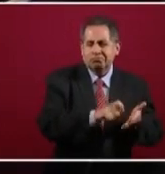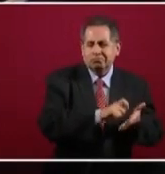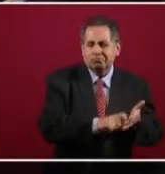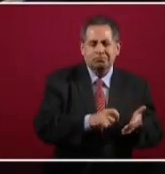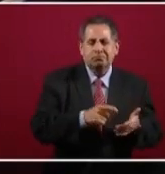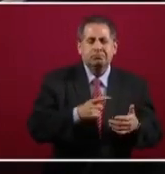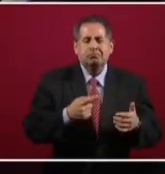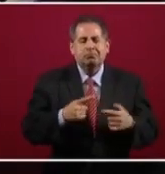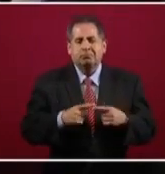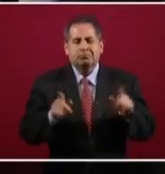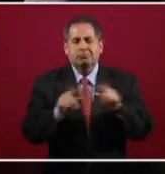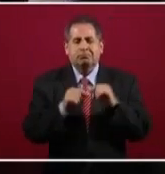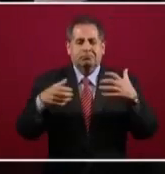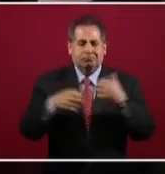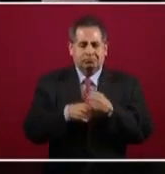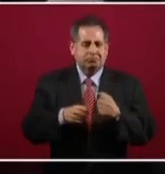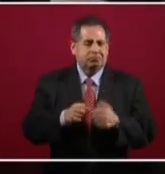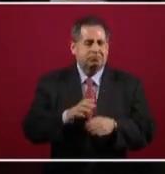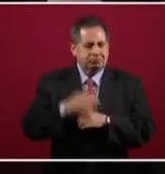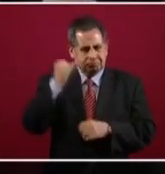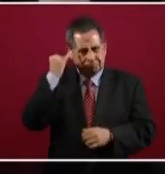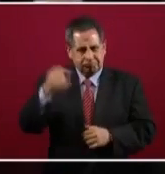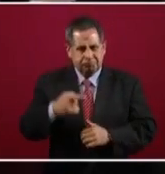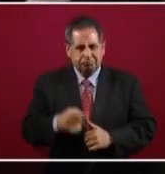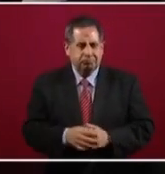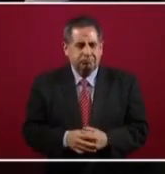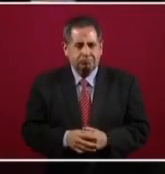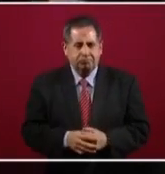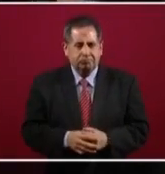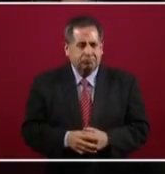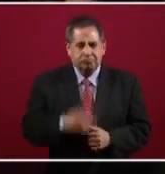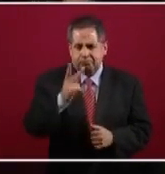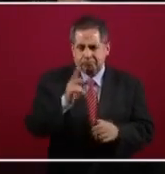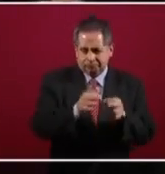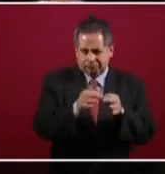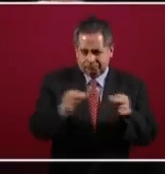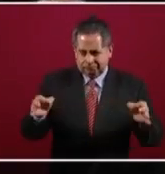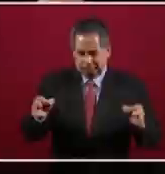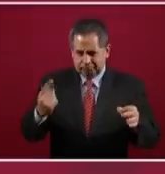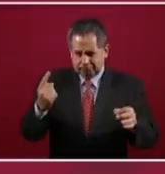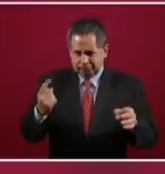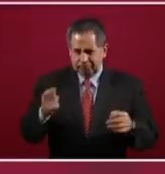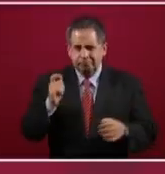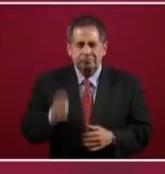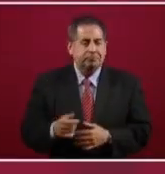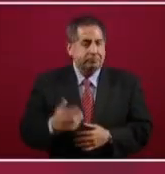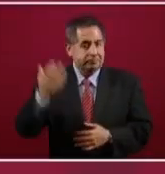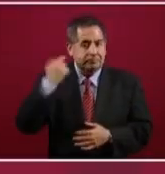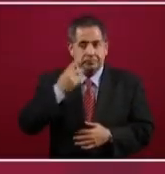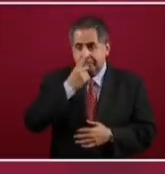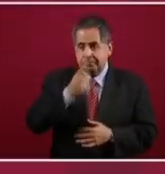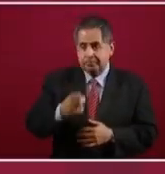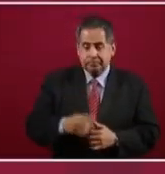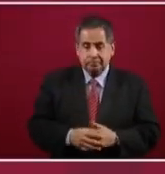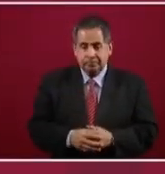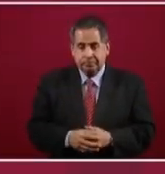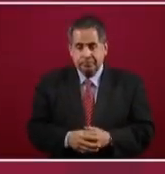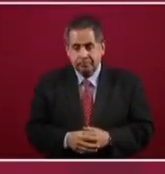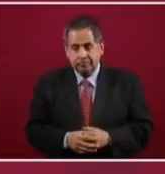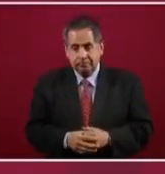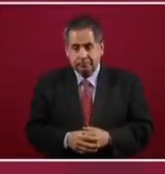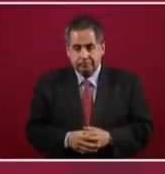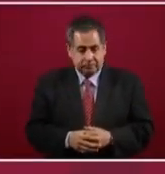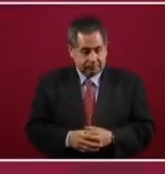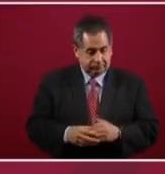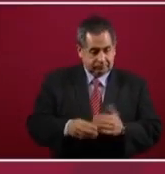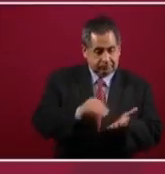¿Cómo se resume? En una frase. Se decía, la calumnia cuando